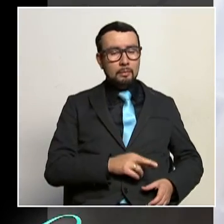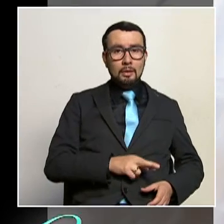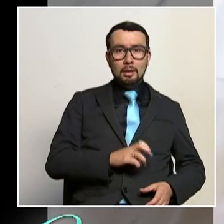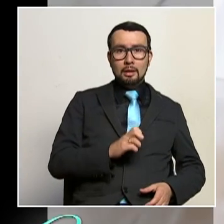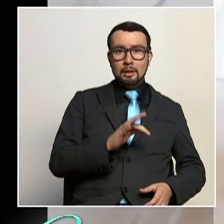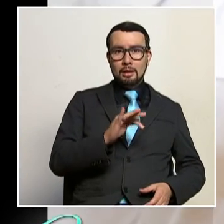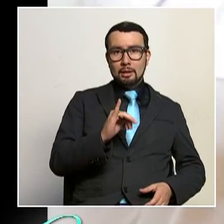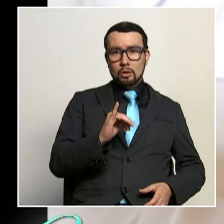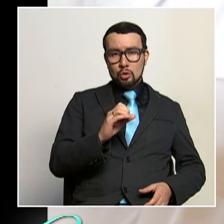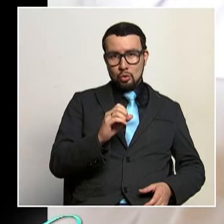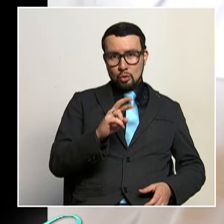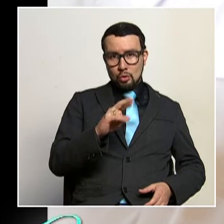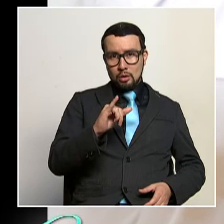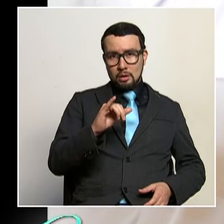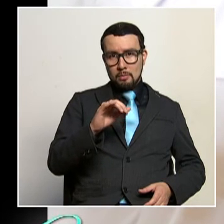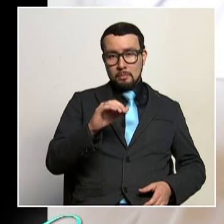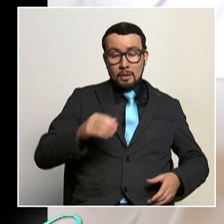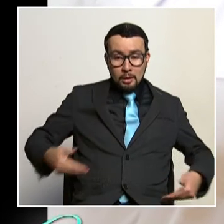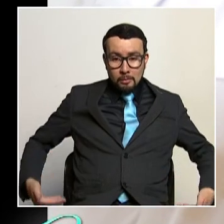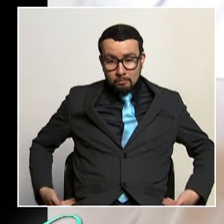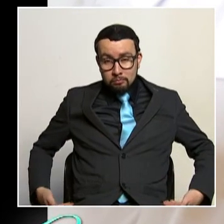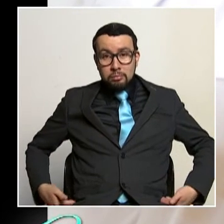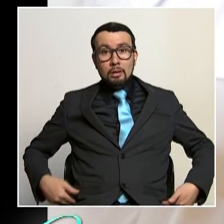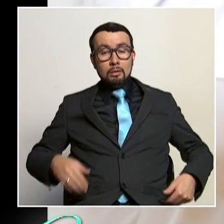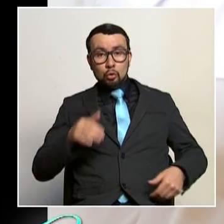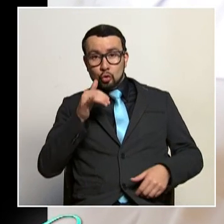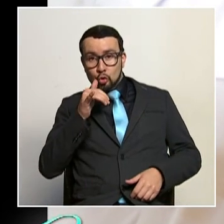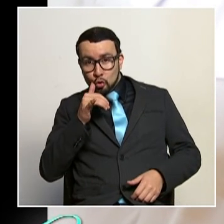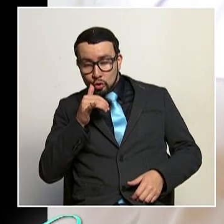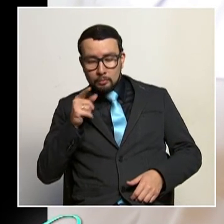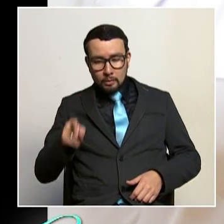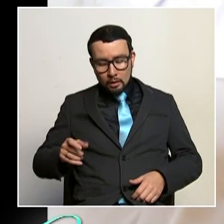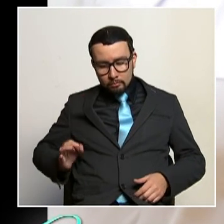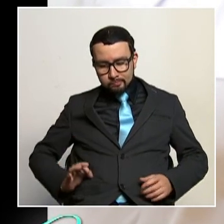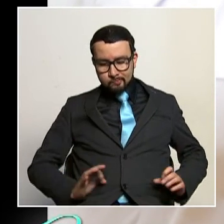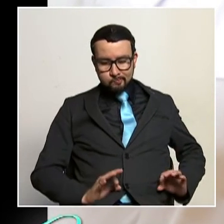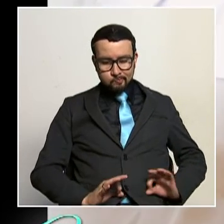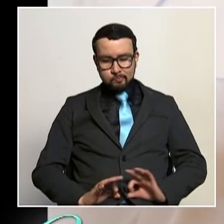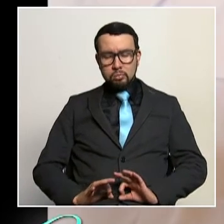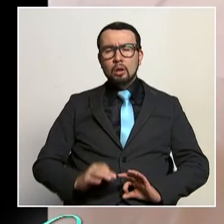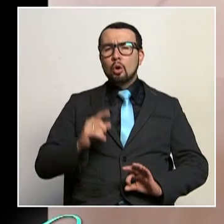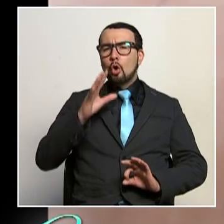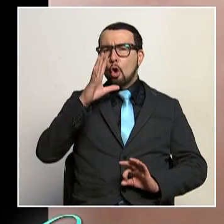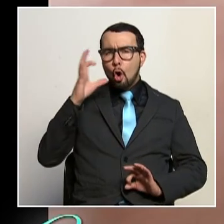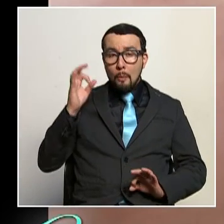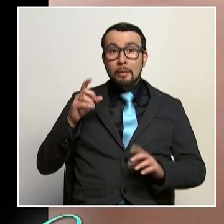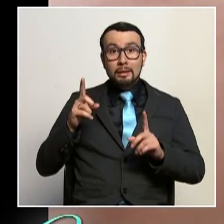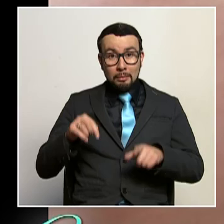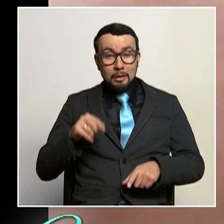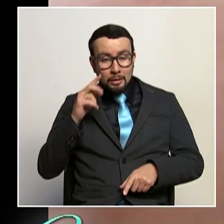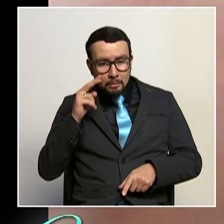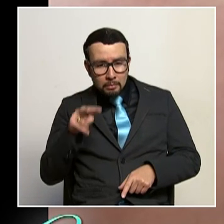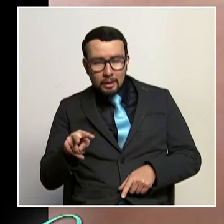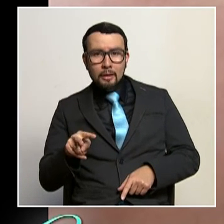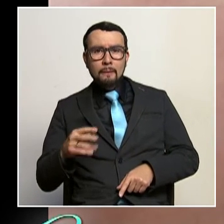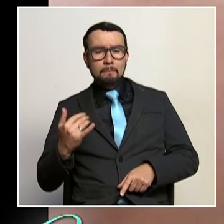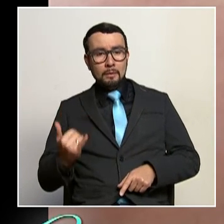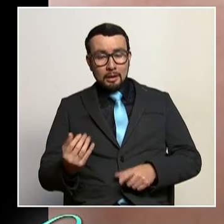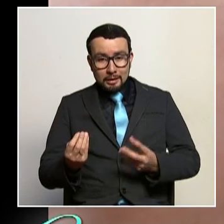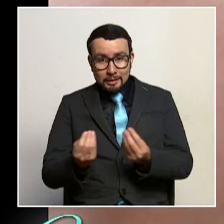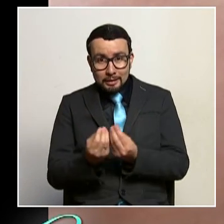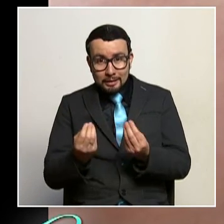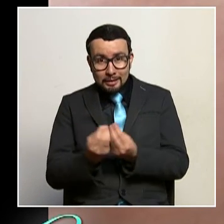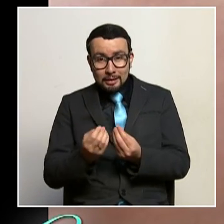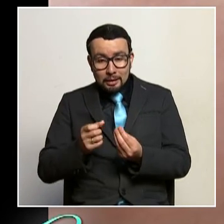aorta, ambos riñones, toda la parte de las vías urinarias. En el hombre vamos a ver también las vesículas